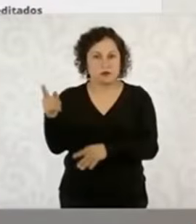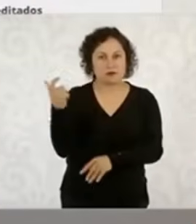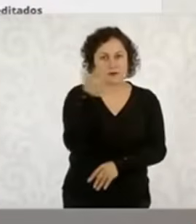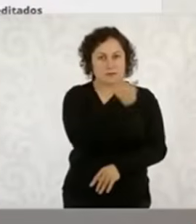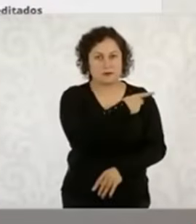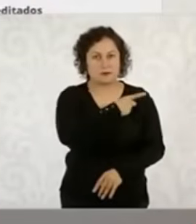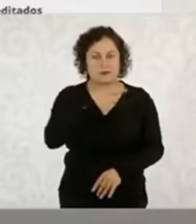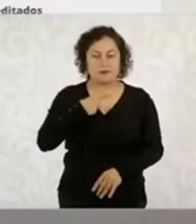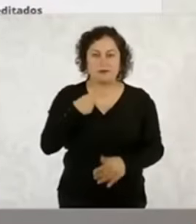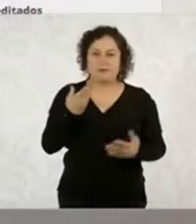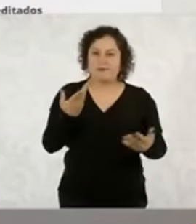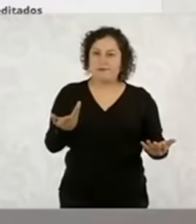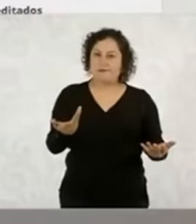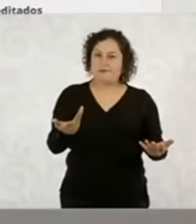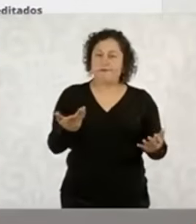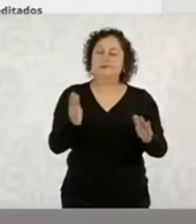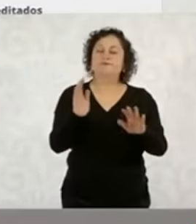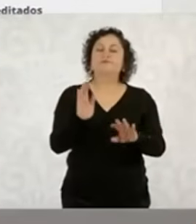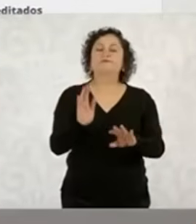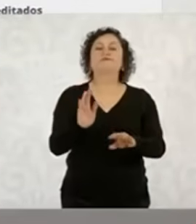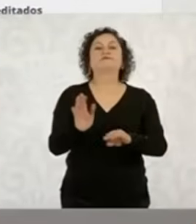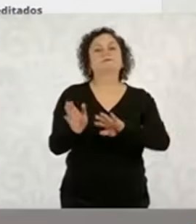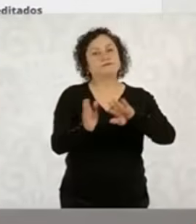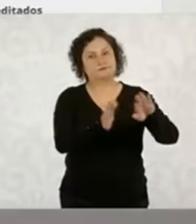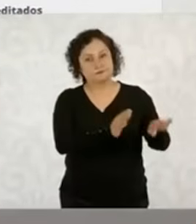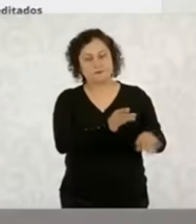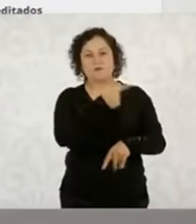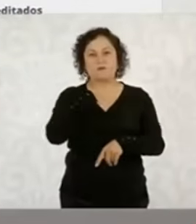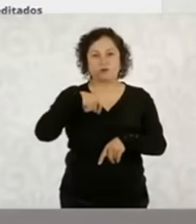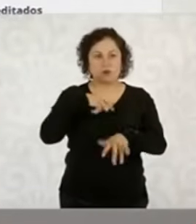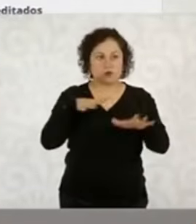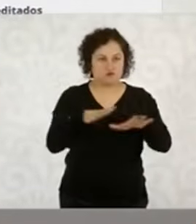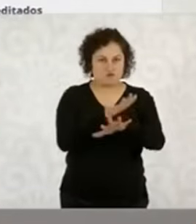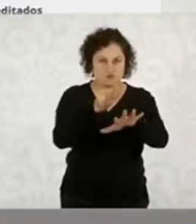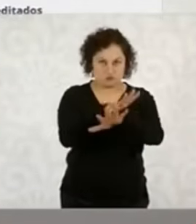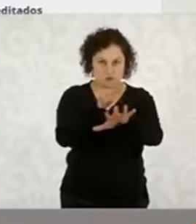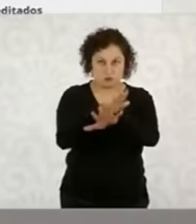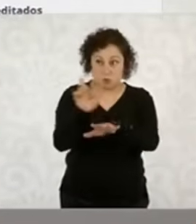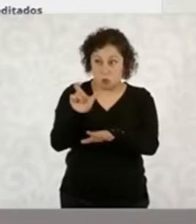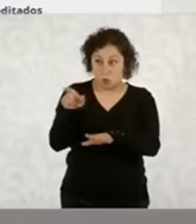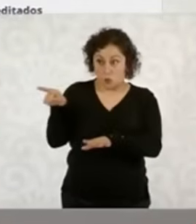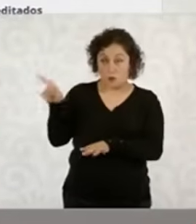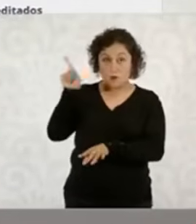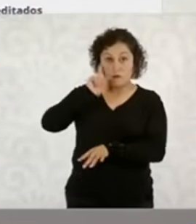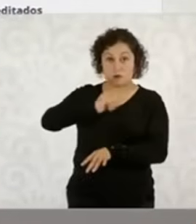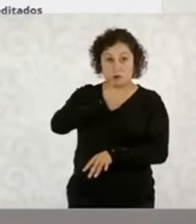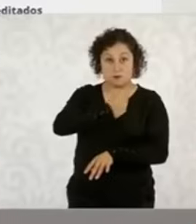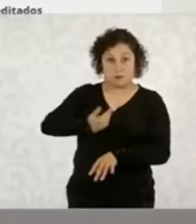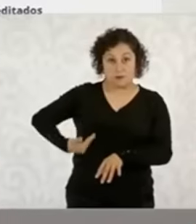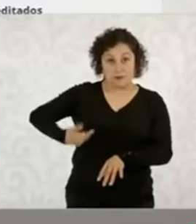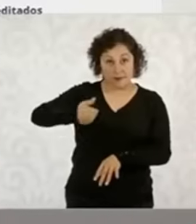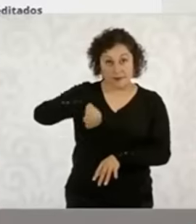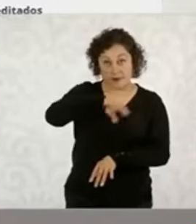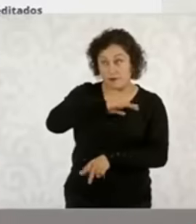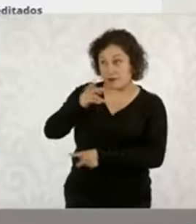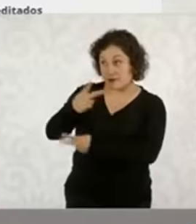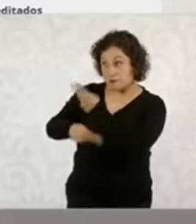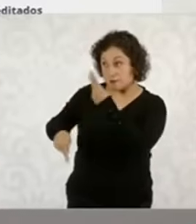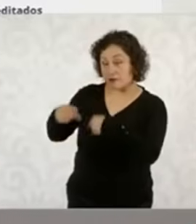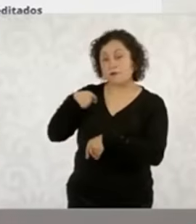Desde el principio de la administración le informamos a la presidenta y nos dijo que resolviéramos. Y lo primero que se hizo